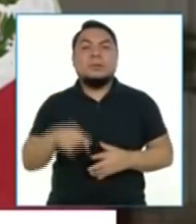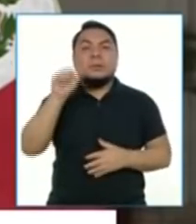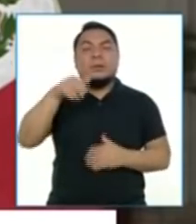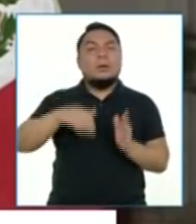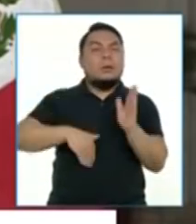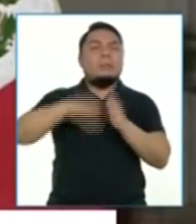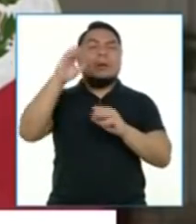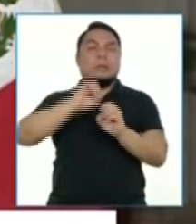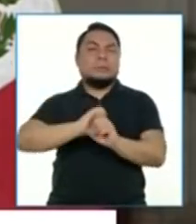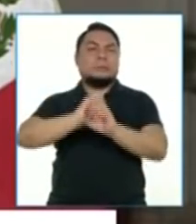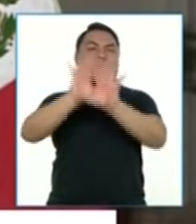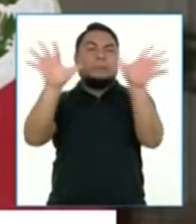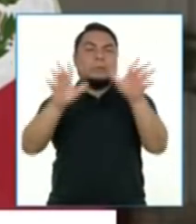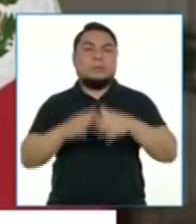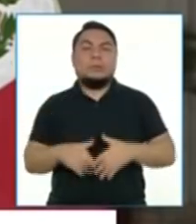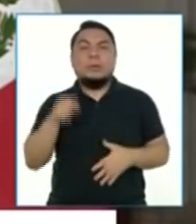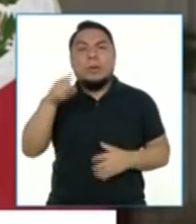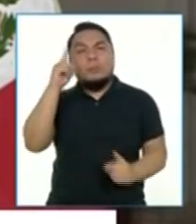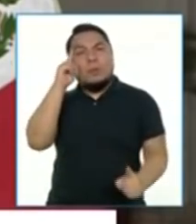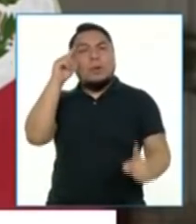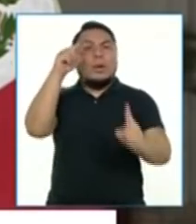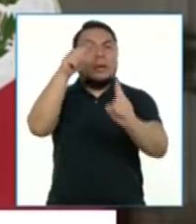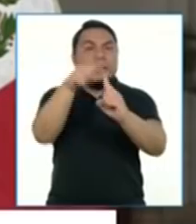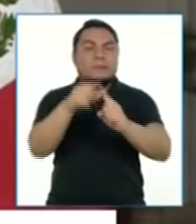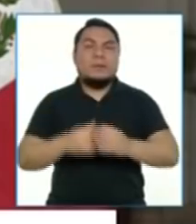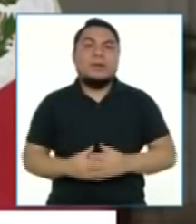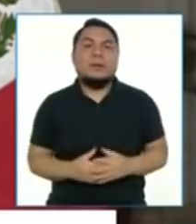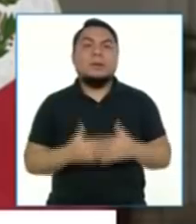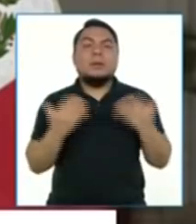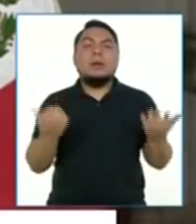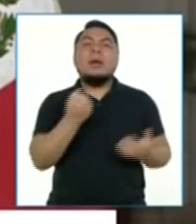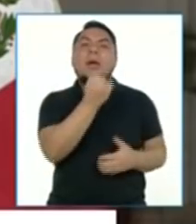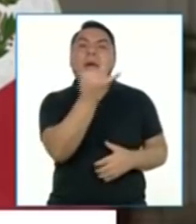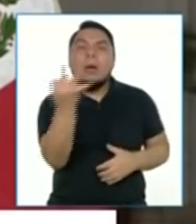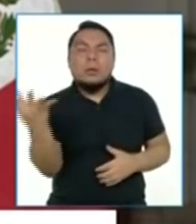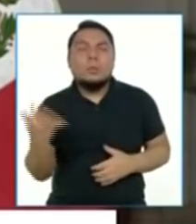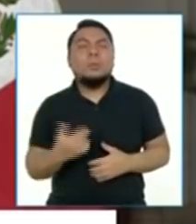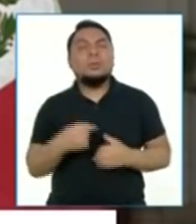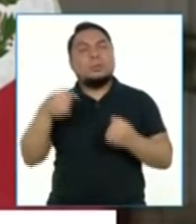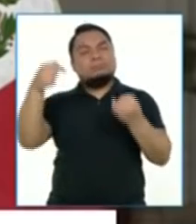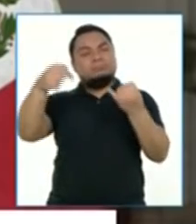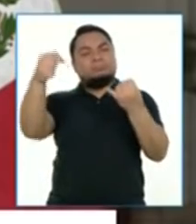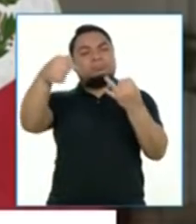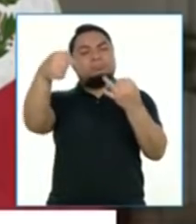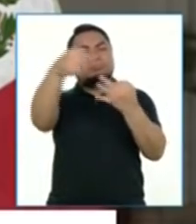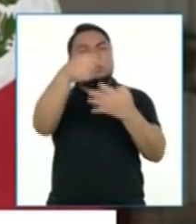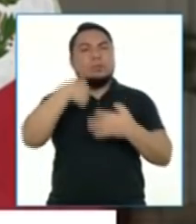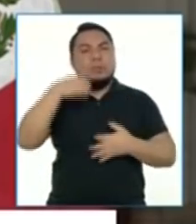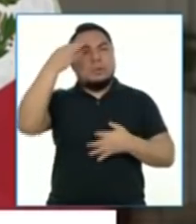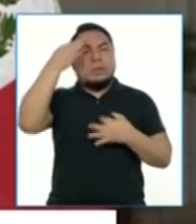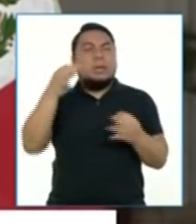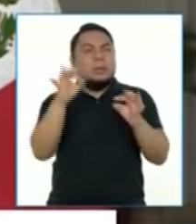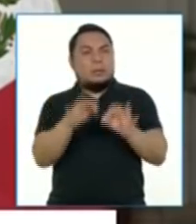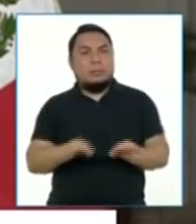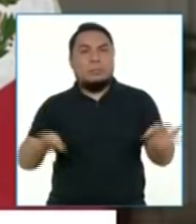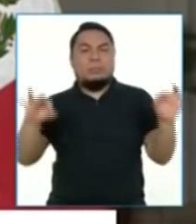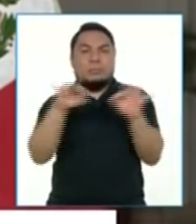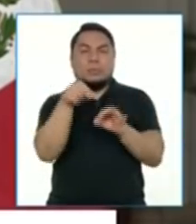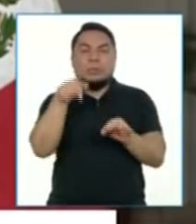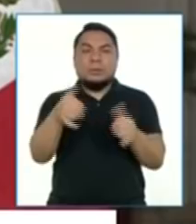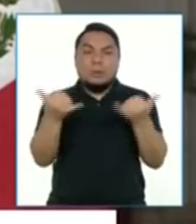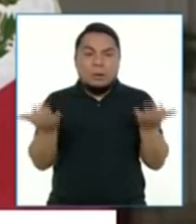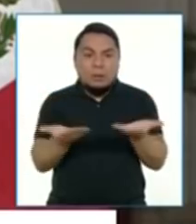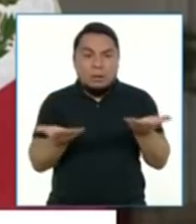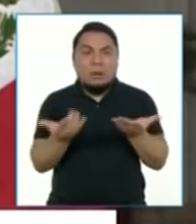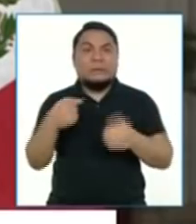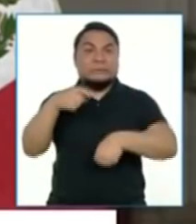y que nos coge en una recesión económica y la grave crisis que todos sabemos estamos atravesando clarísima